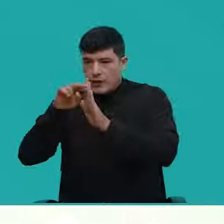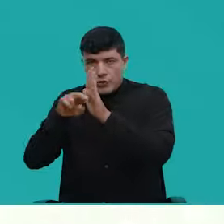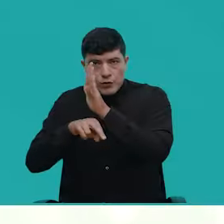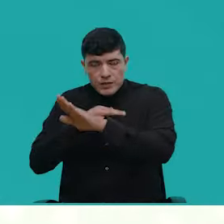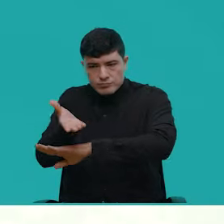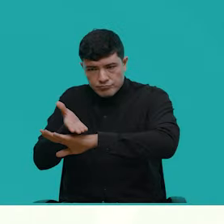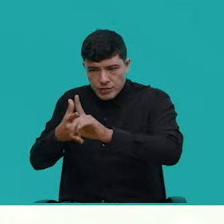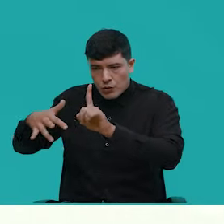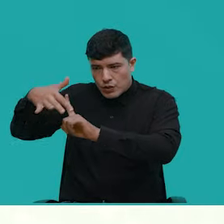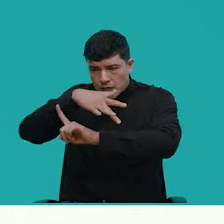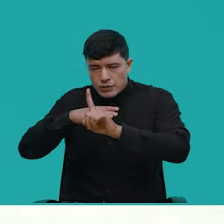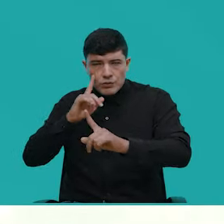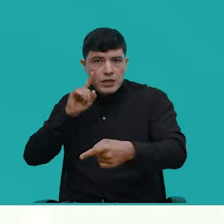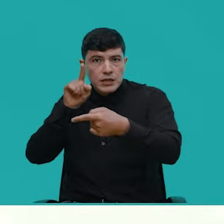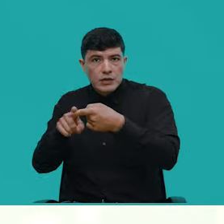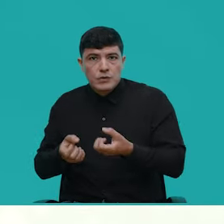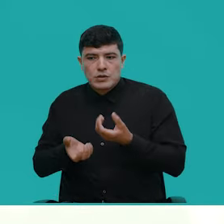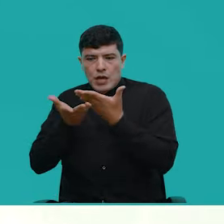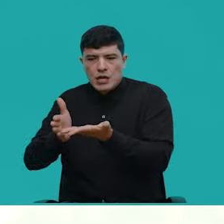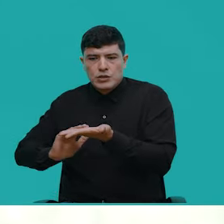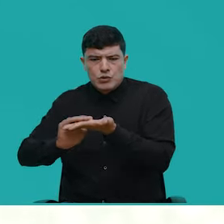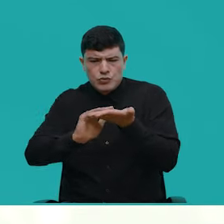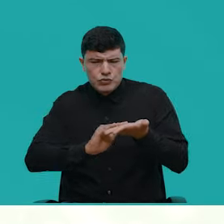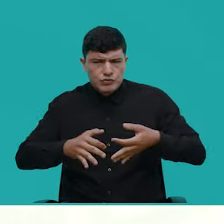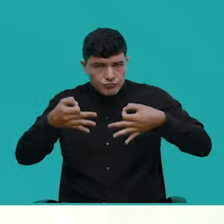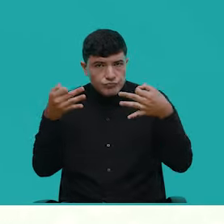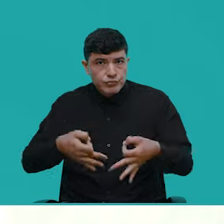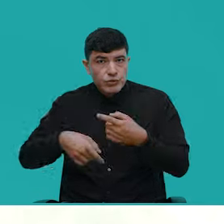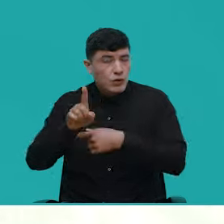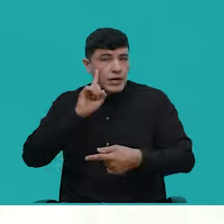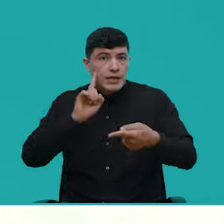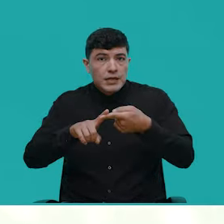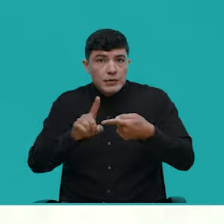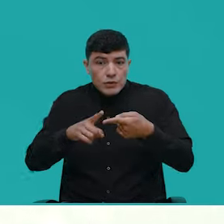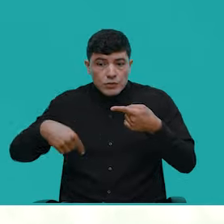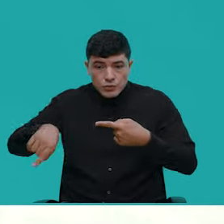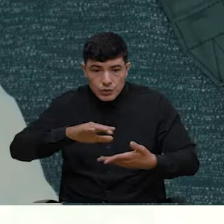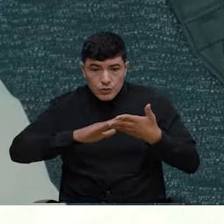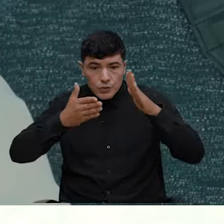buscando soluciones eficientes con el objetivo de satisfacer las necesidades energéticas de la